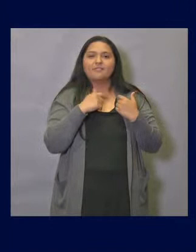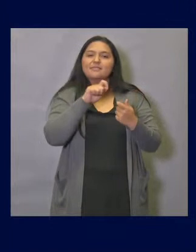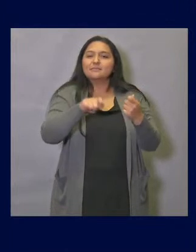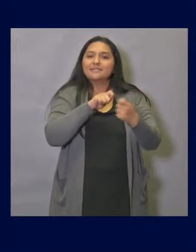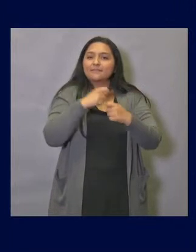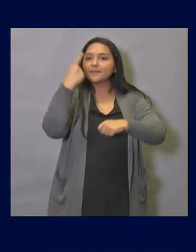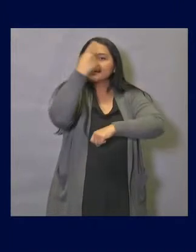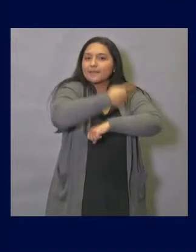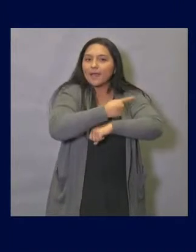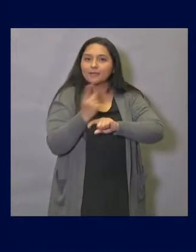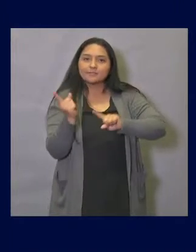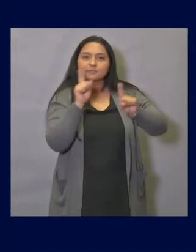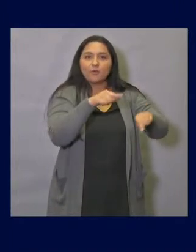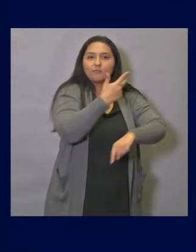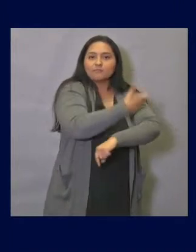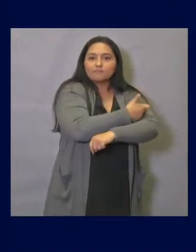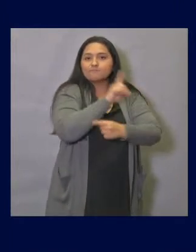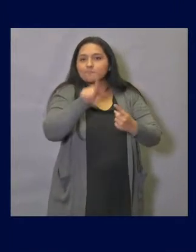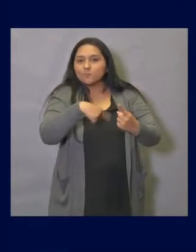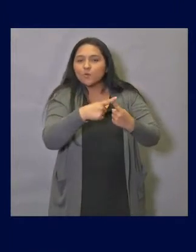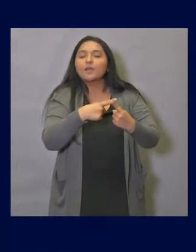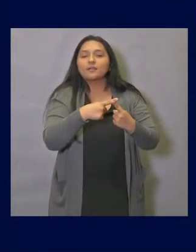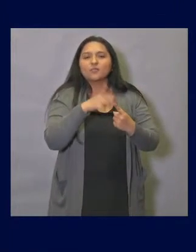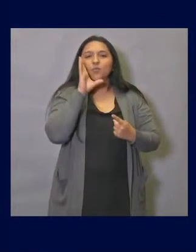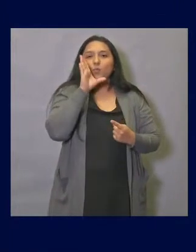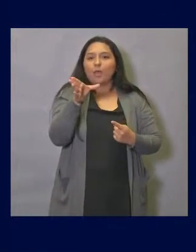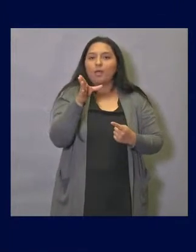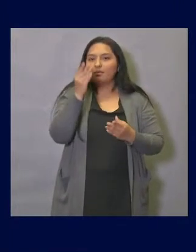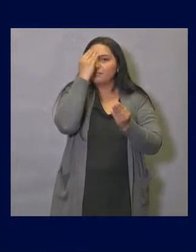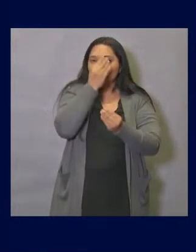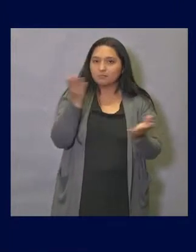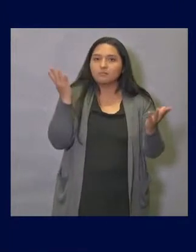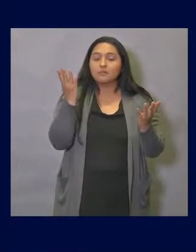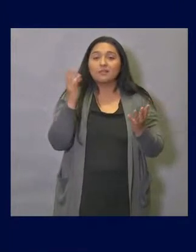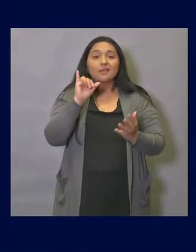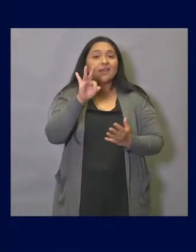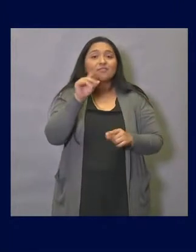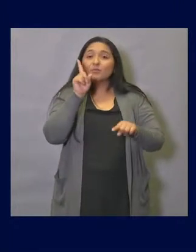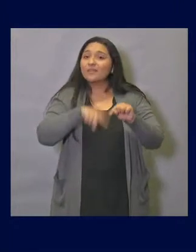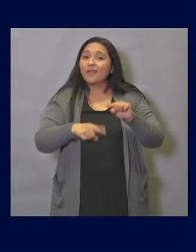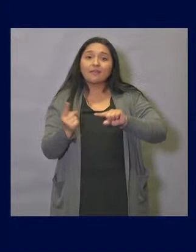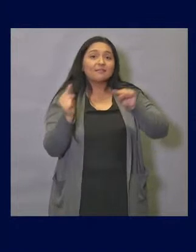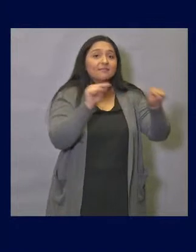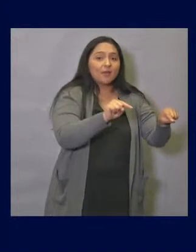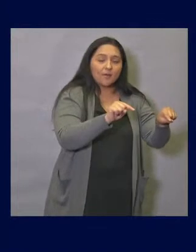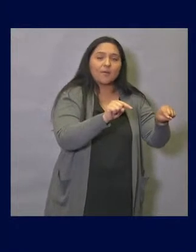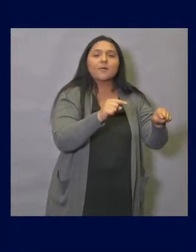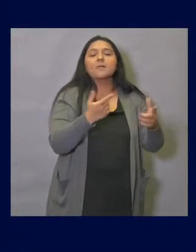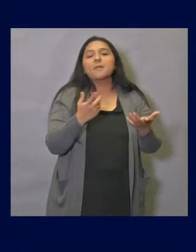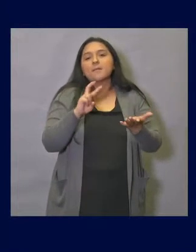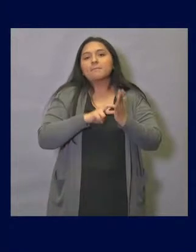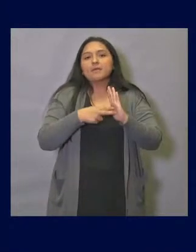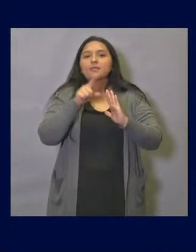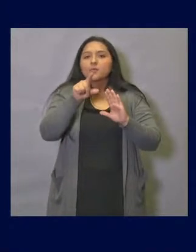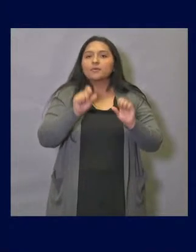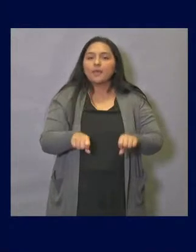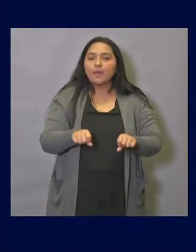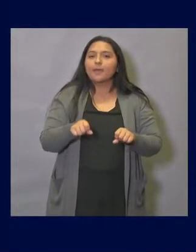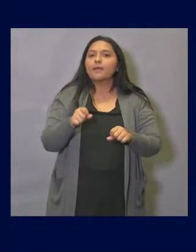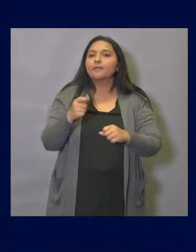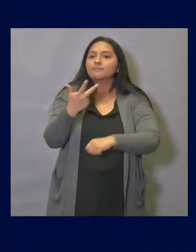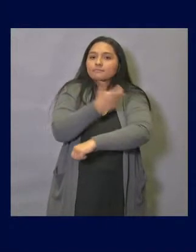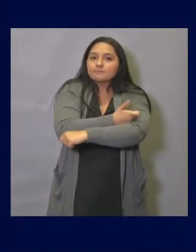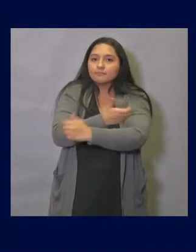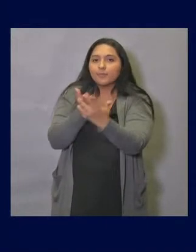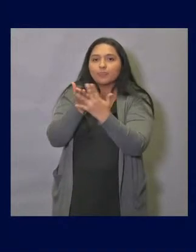específicos. Aquellos que no puedan ir a un centro de vacunación serán vacunados a través de asociaciones comunitarias con proveedores